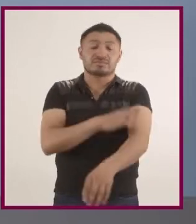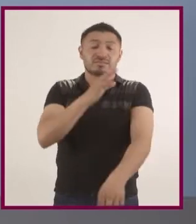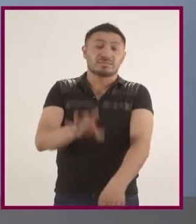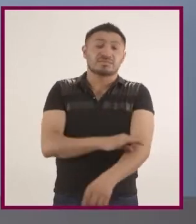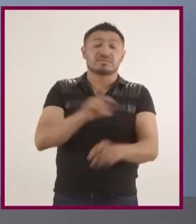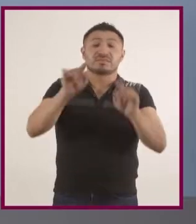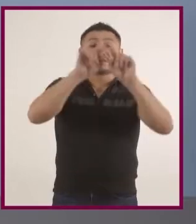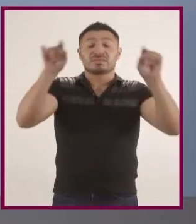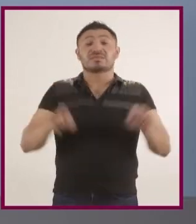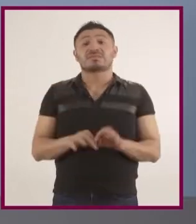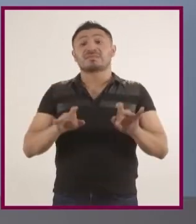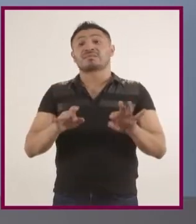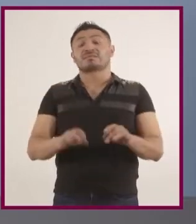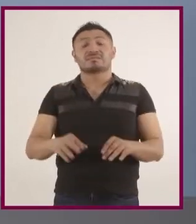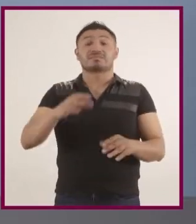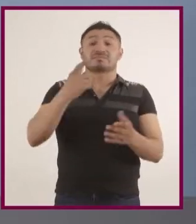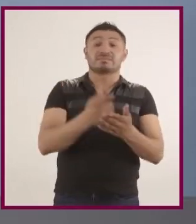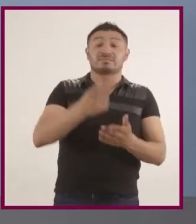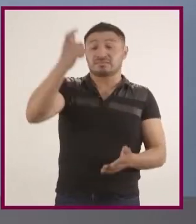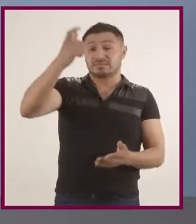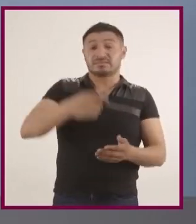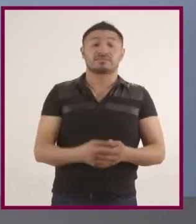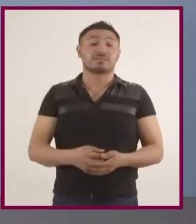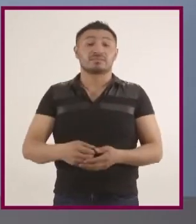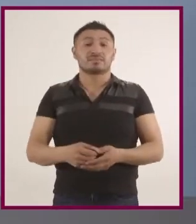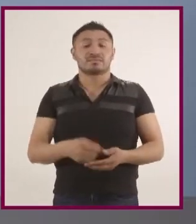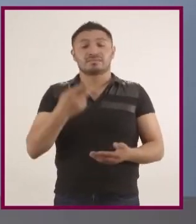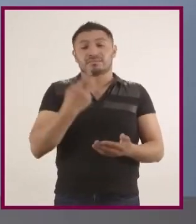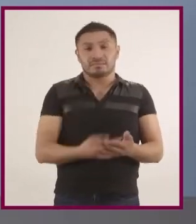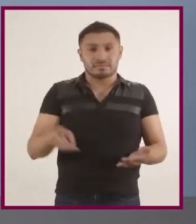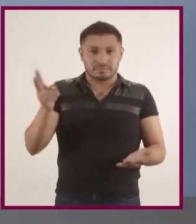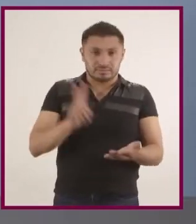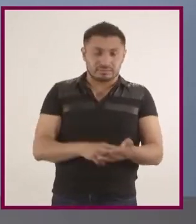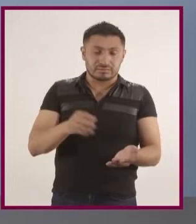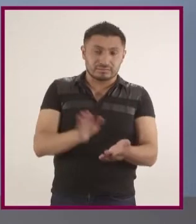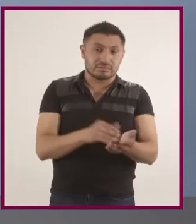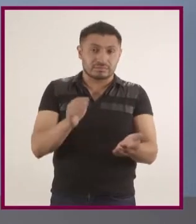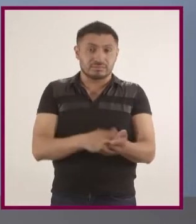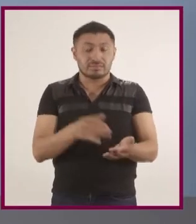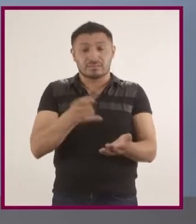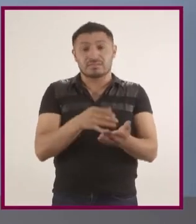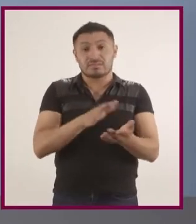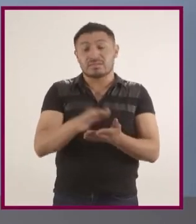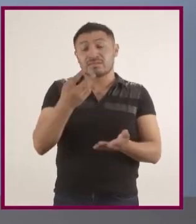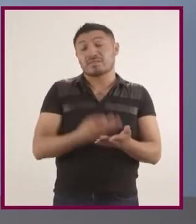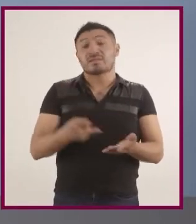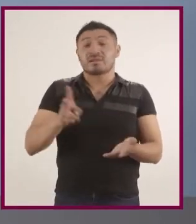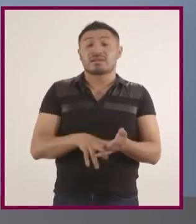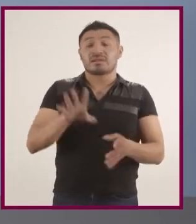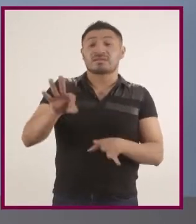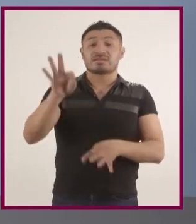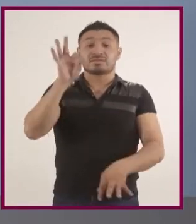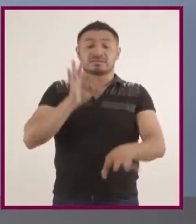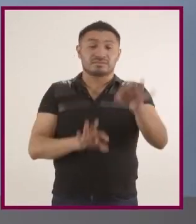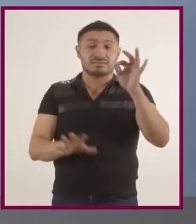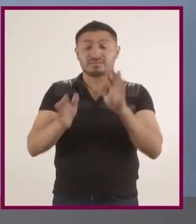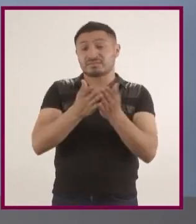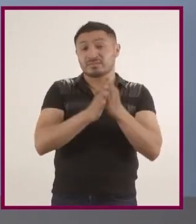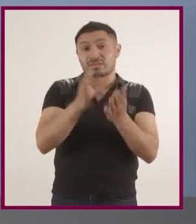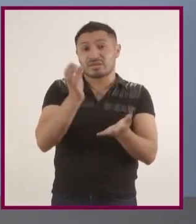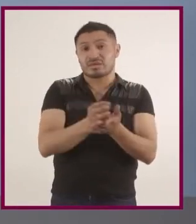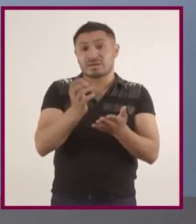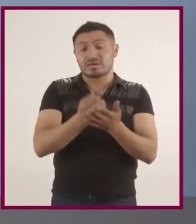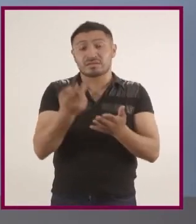de escritorio rehusar las caras blancas del papel imprimir a doble cara escoger libros y cuadernos de papel reciclado